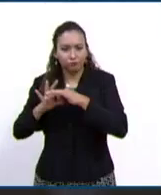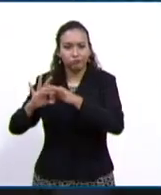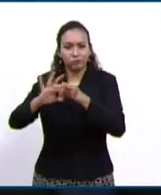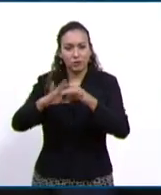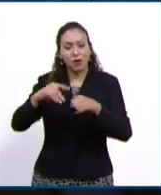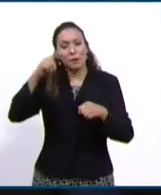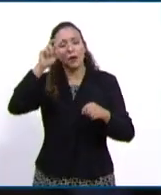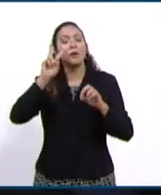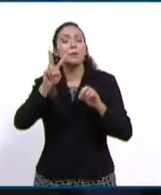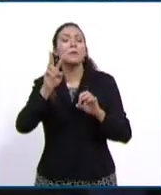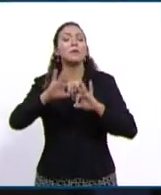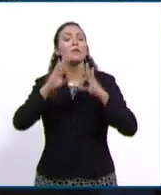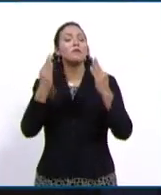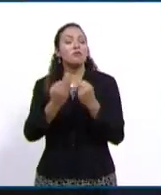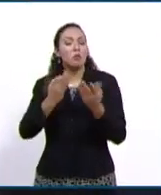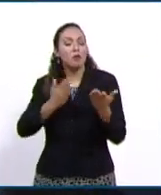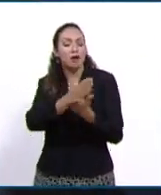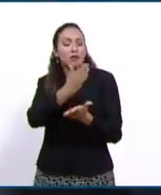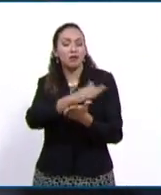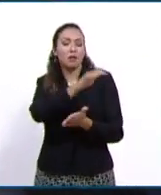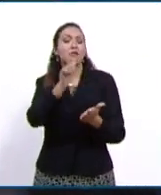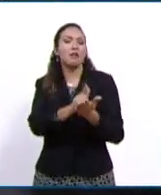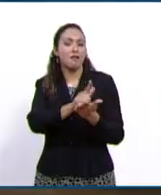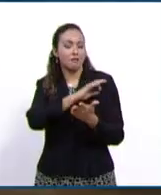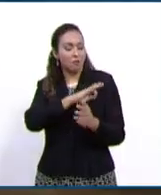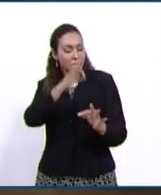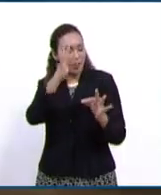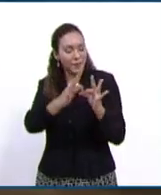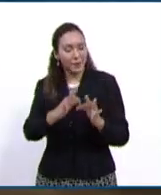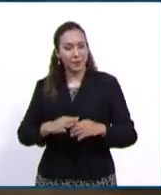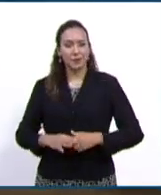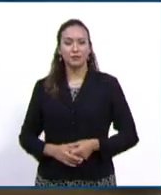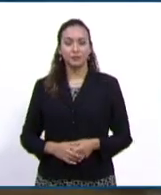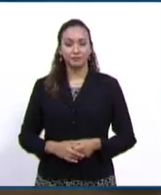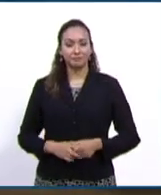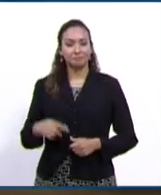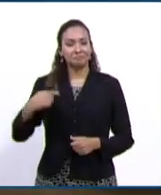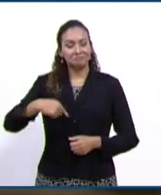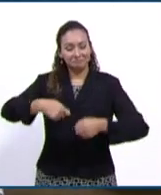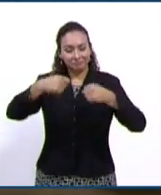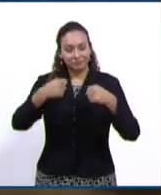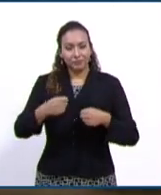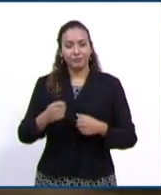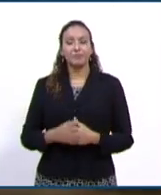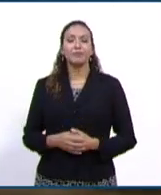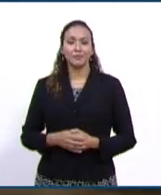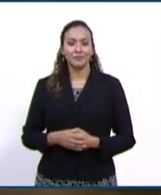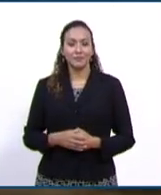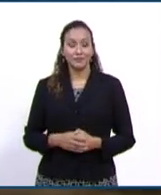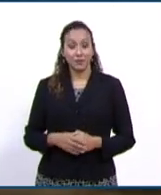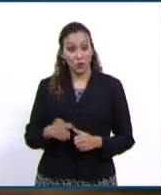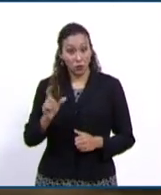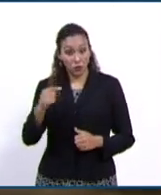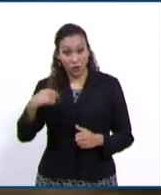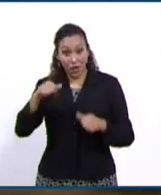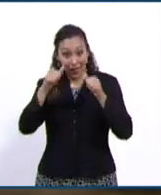servicios de seguridad e impartición de justicia. Estamos convencidos de que escuchar